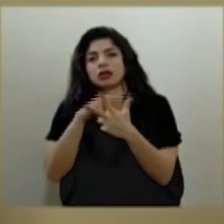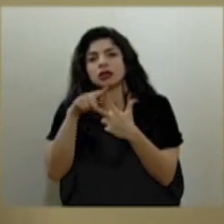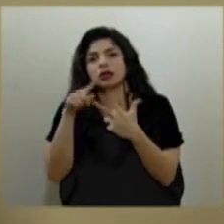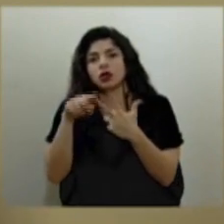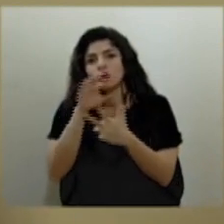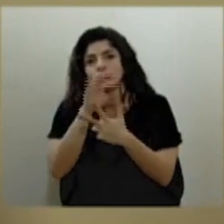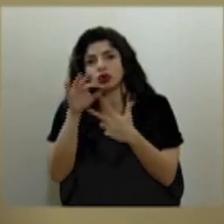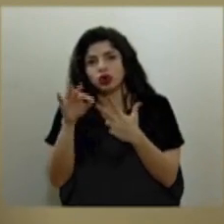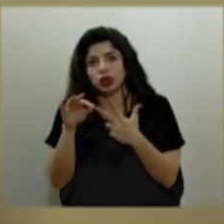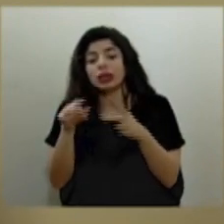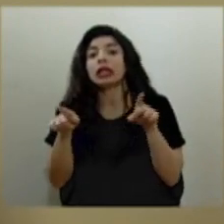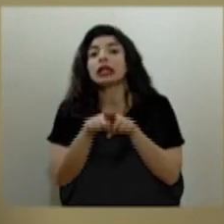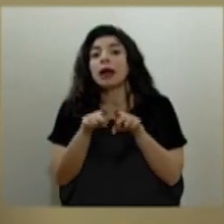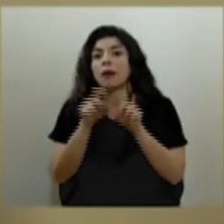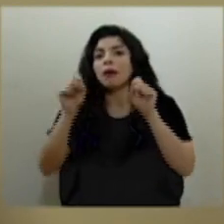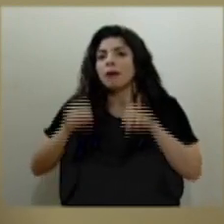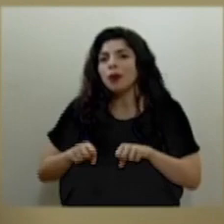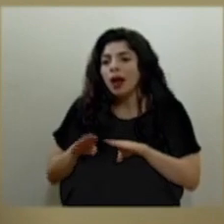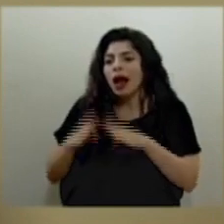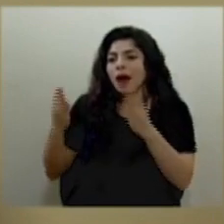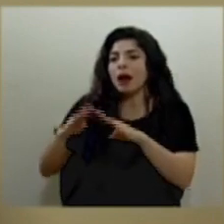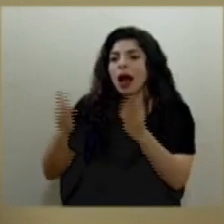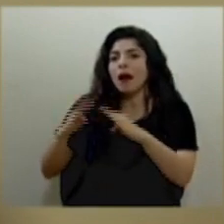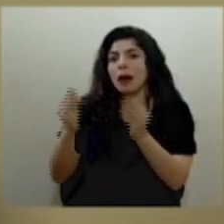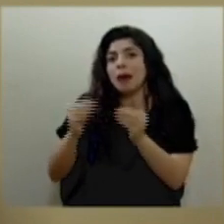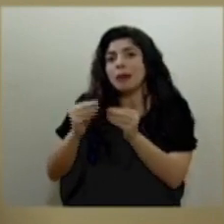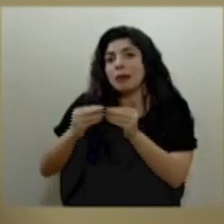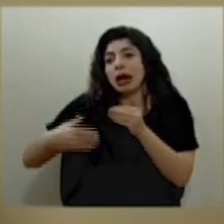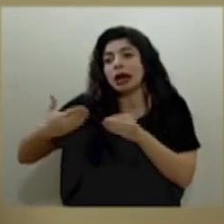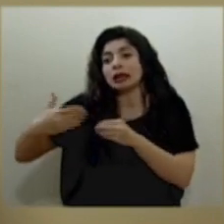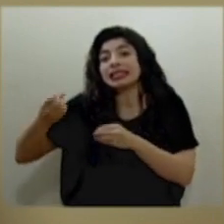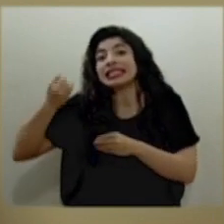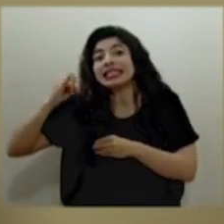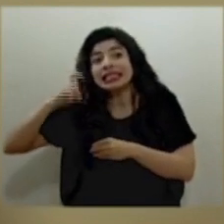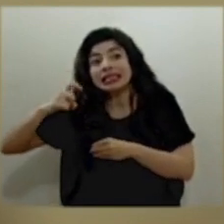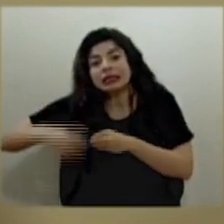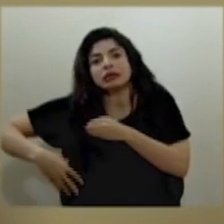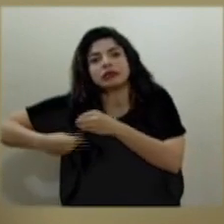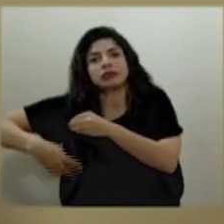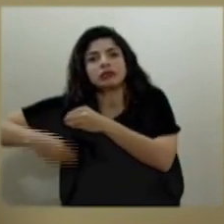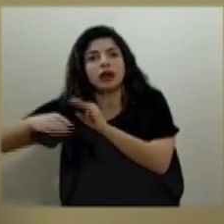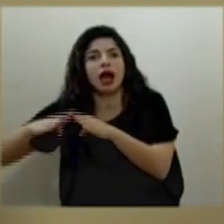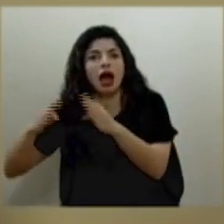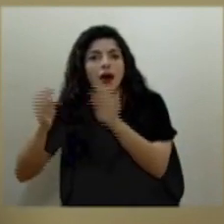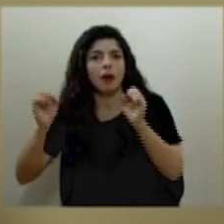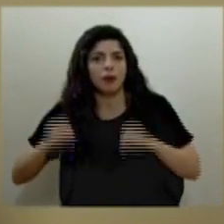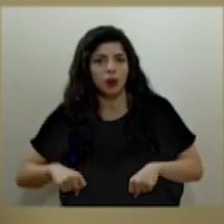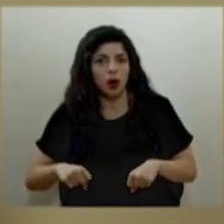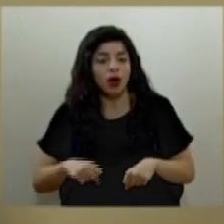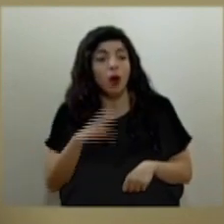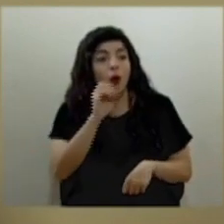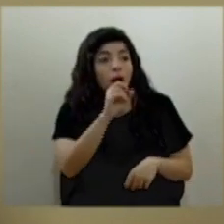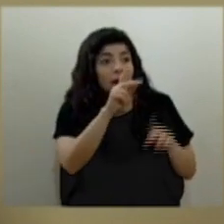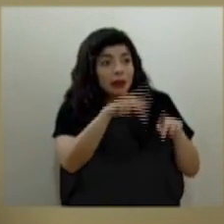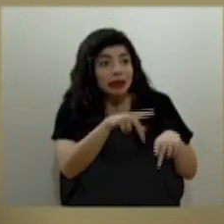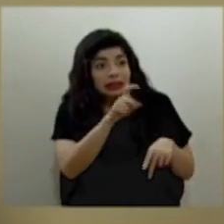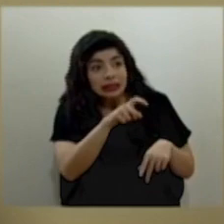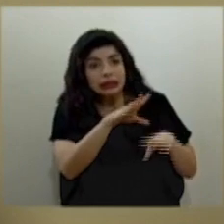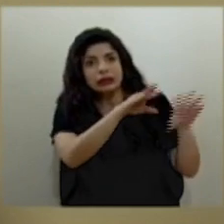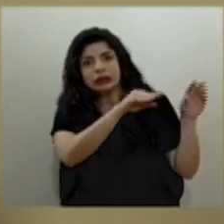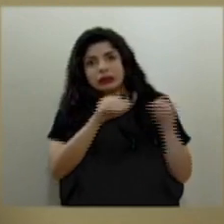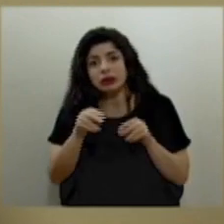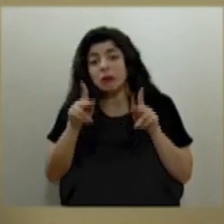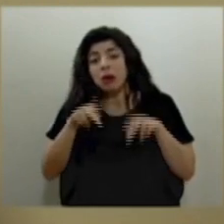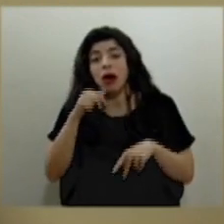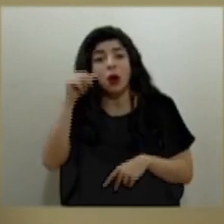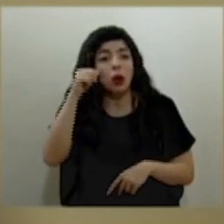la capacidad de poder habilitar más sitios en caso de que sea necesario y poder ser trasladados a estos centros, tanto